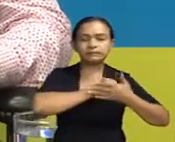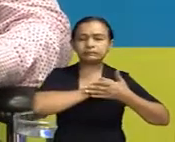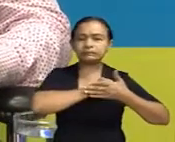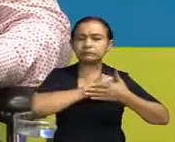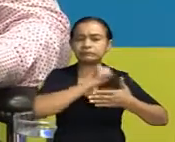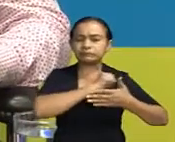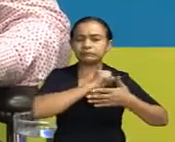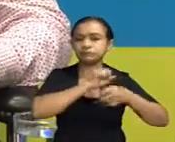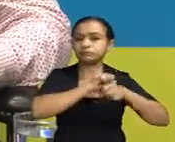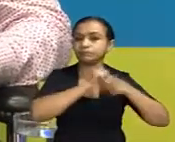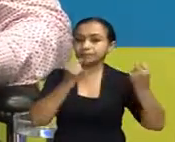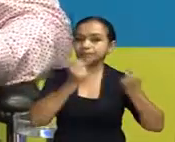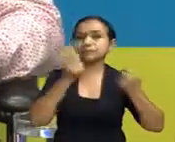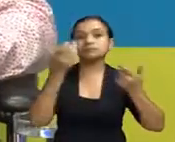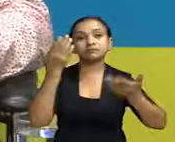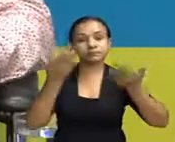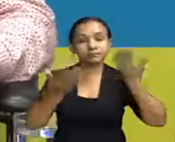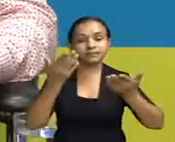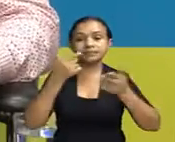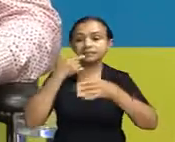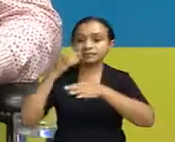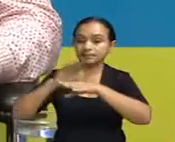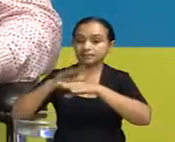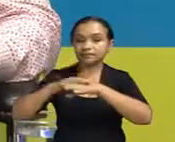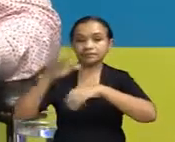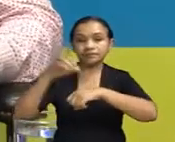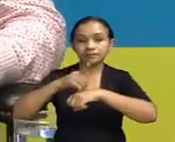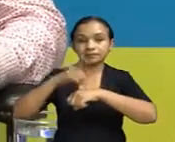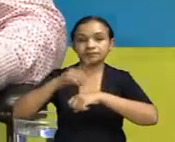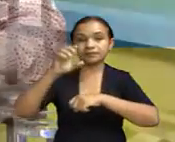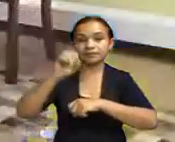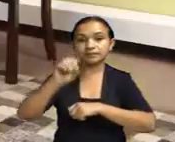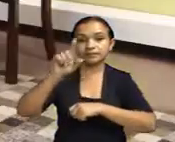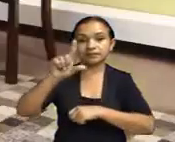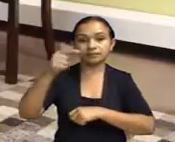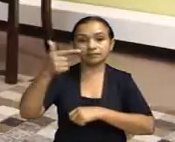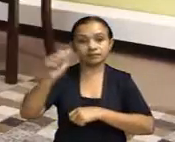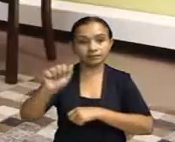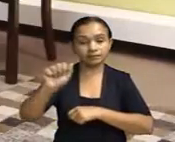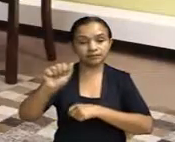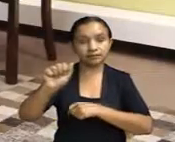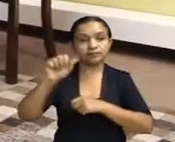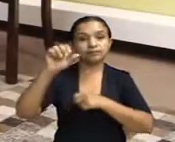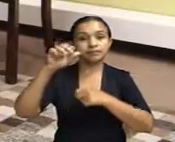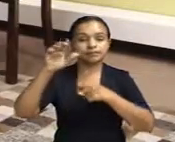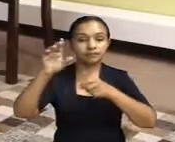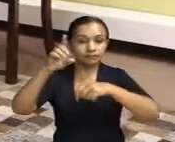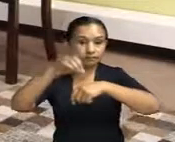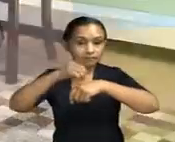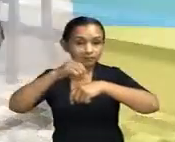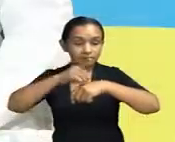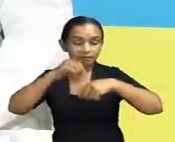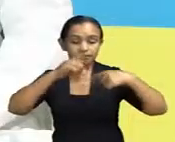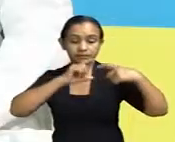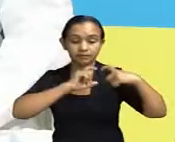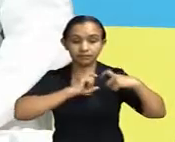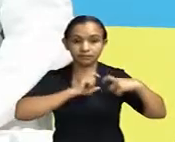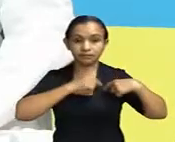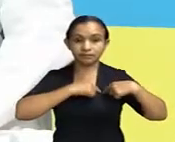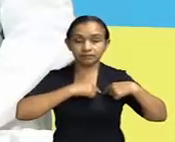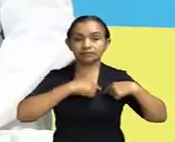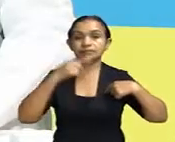cardíacos. Para hablar de ello, hemos invitado a la doctora Olga María Acevedo, quien es cardióloga del Hospital